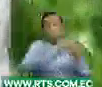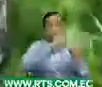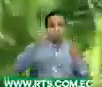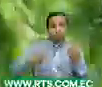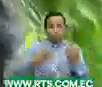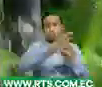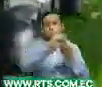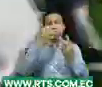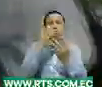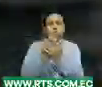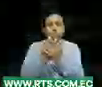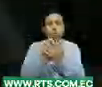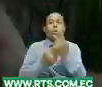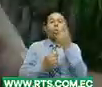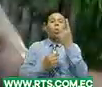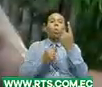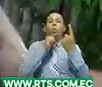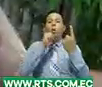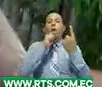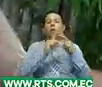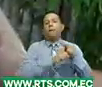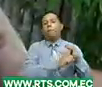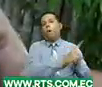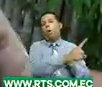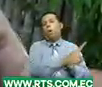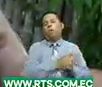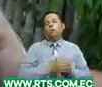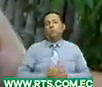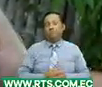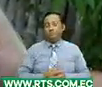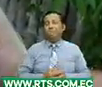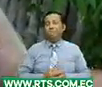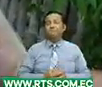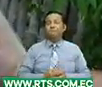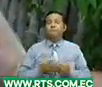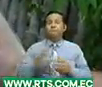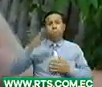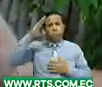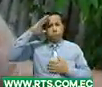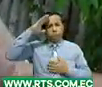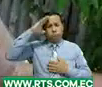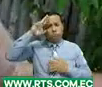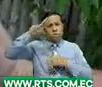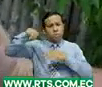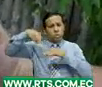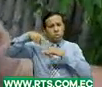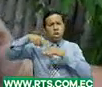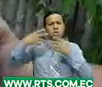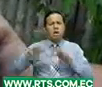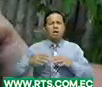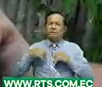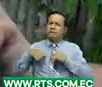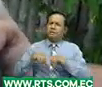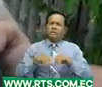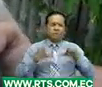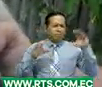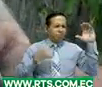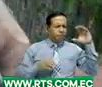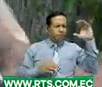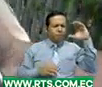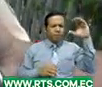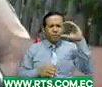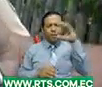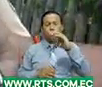el eje preventivo, el eje investigativo, Policía Nacional, siempre en este haciéndonos